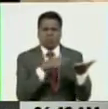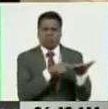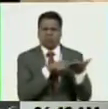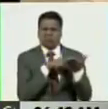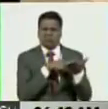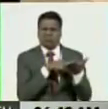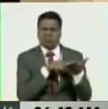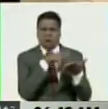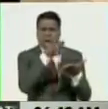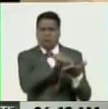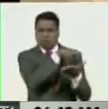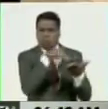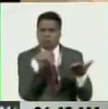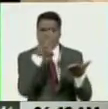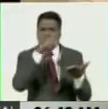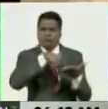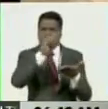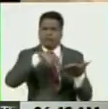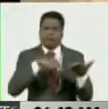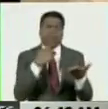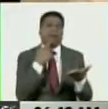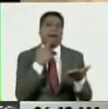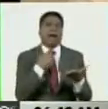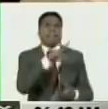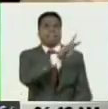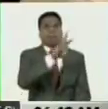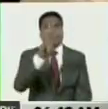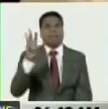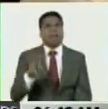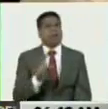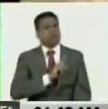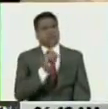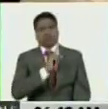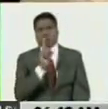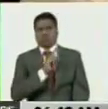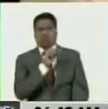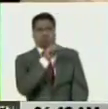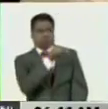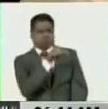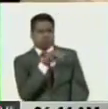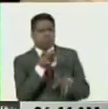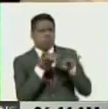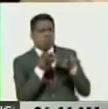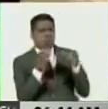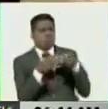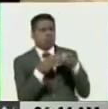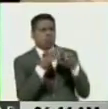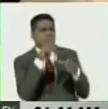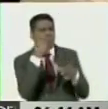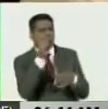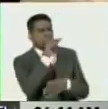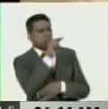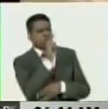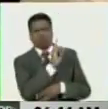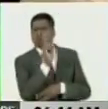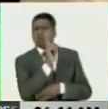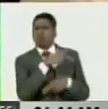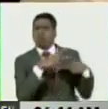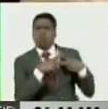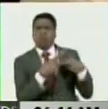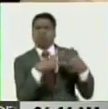te buscas en el link si aparece, si ese no fue el partido que tú tuviste la manifestación de